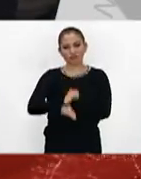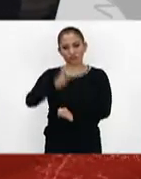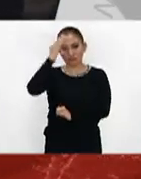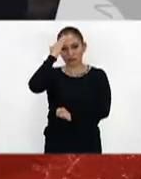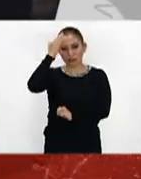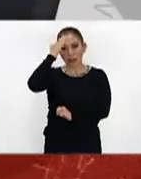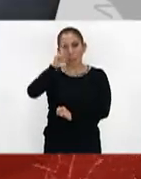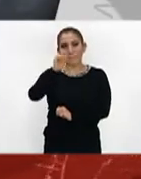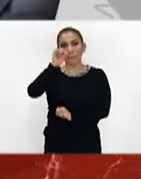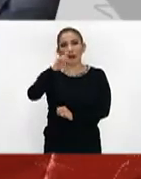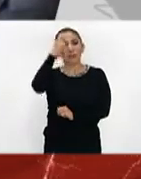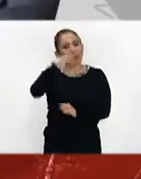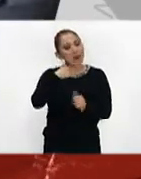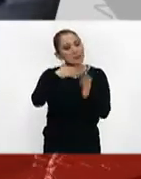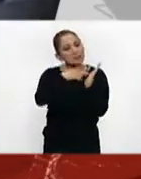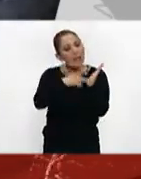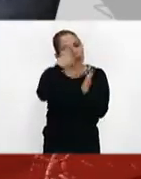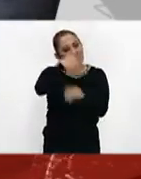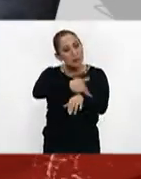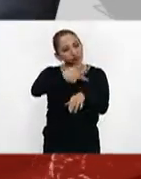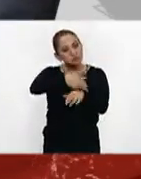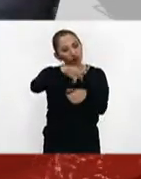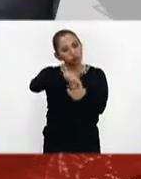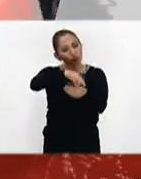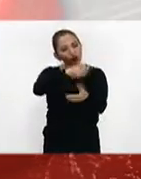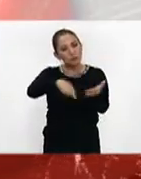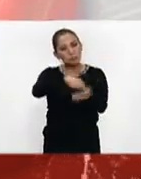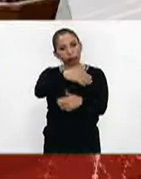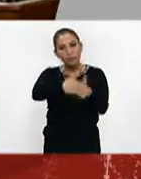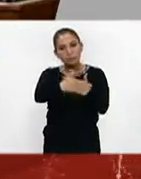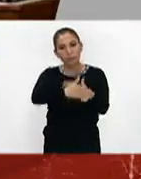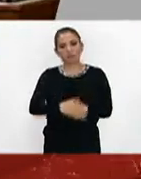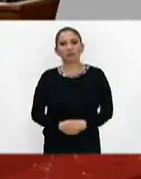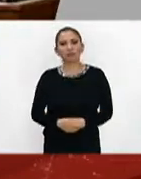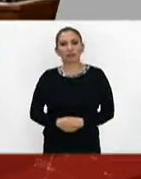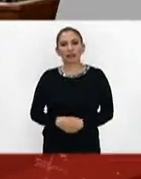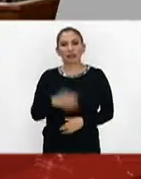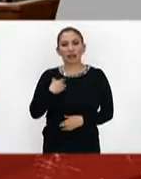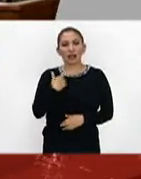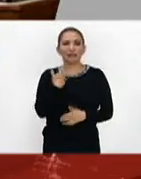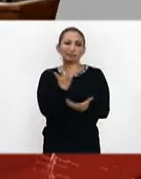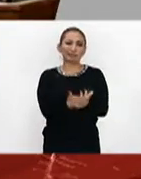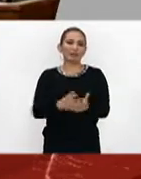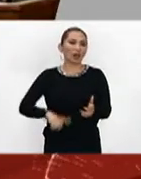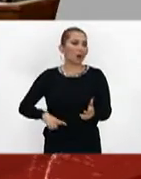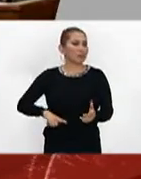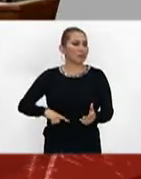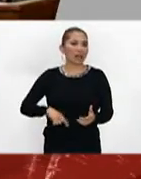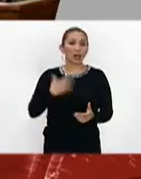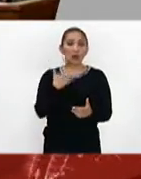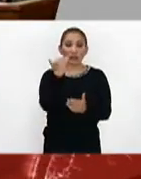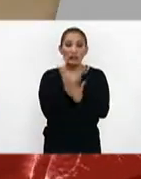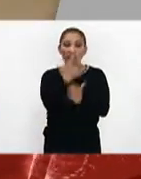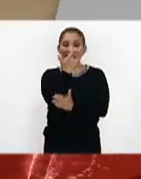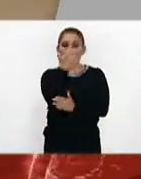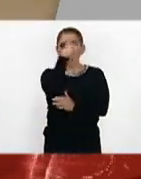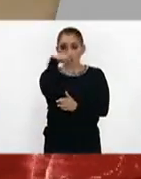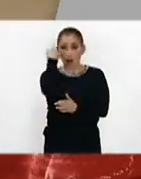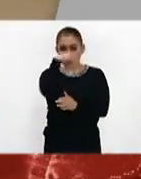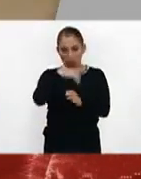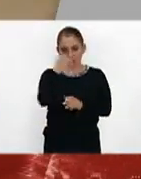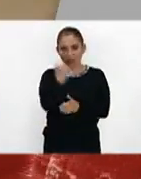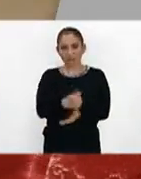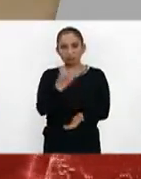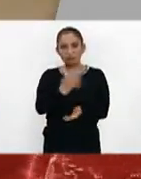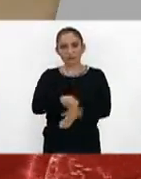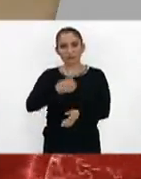del PAN para establecer condiciones en el proceso electoral. Fugaz cierre del gobierno de Estados Unidos duró menos de 6 horas. Ya se aprobó el